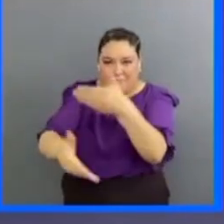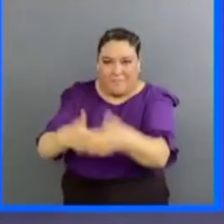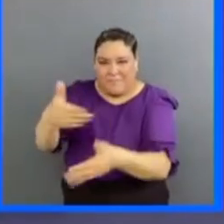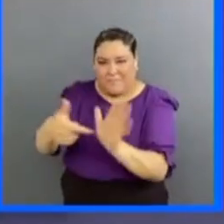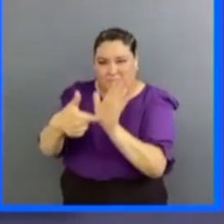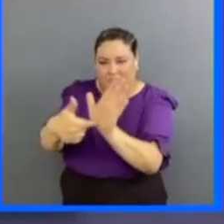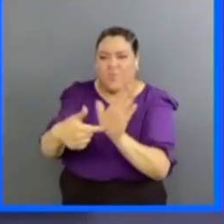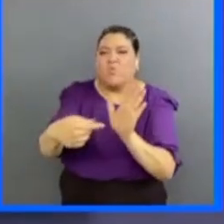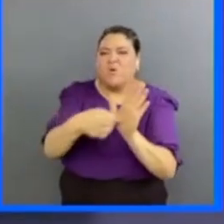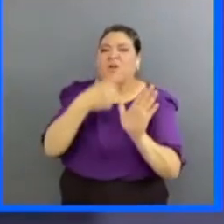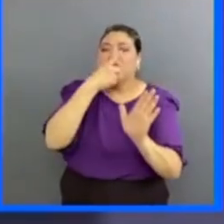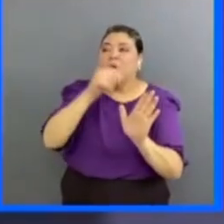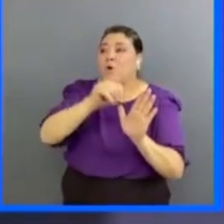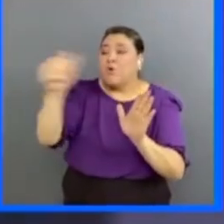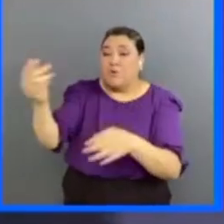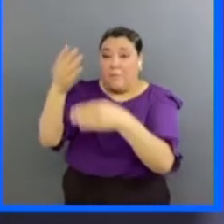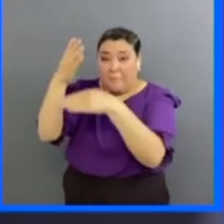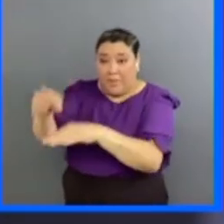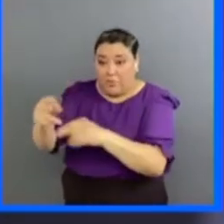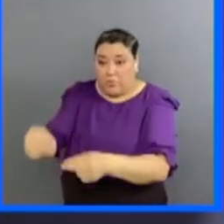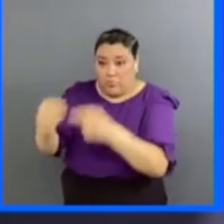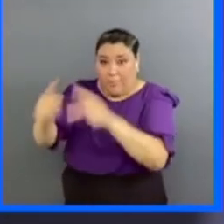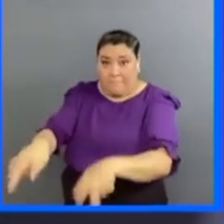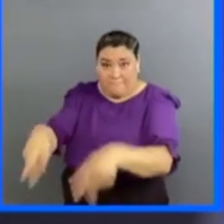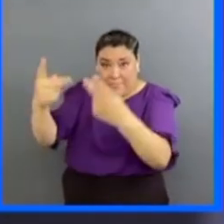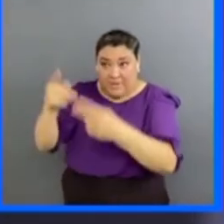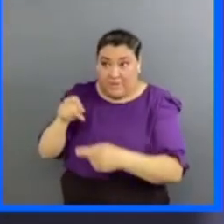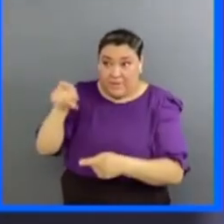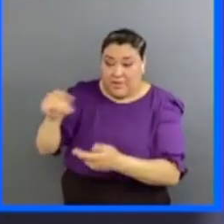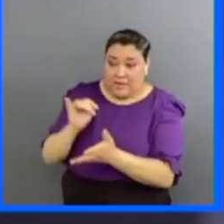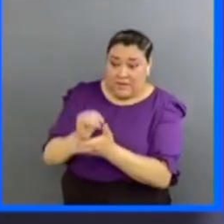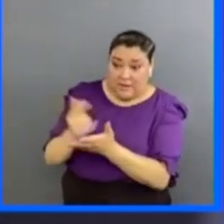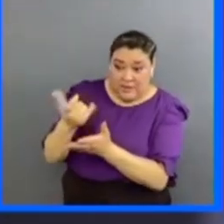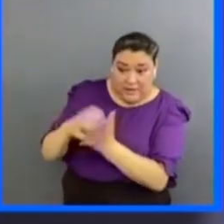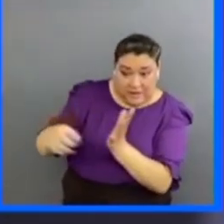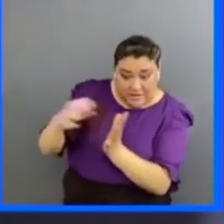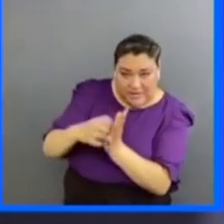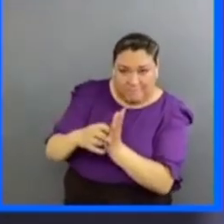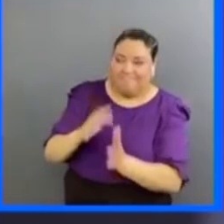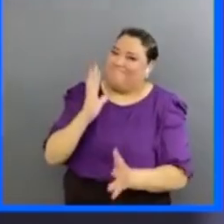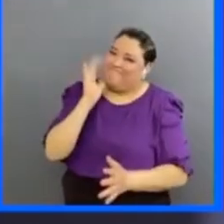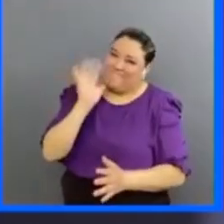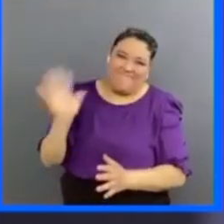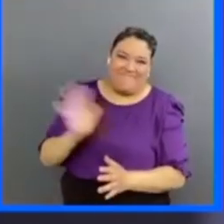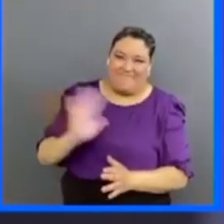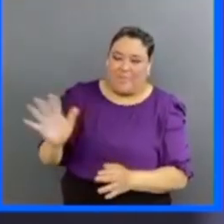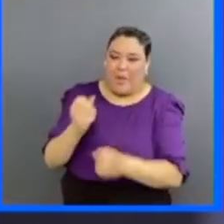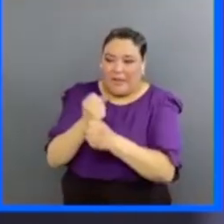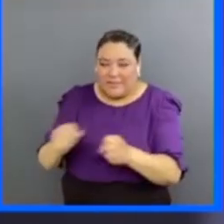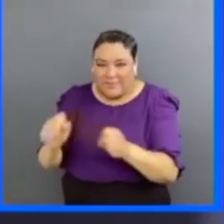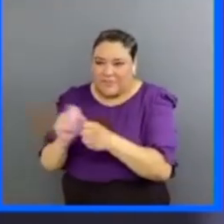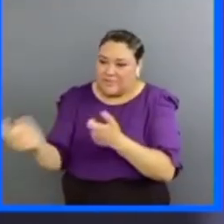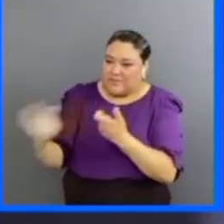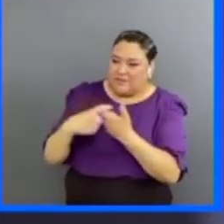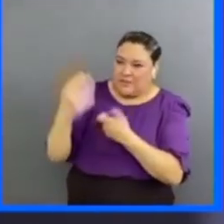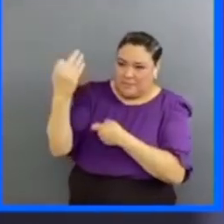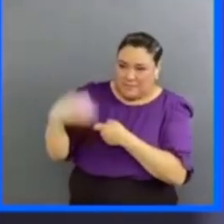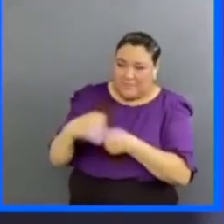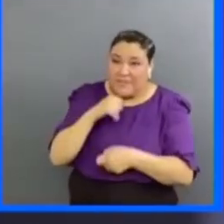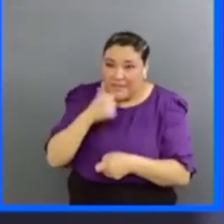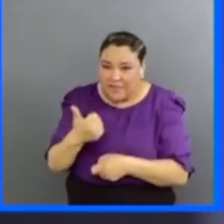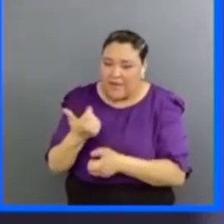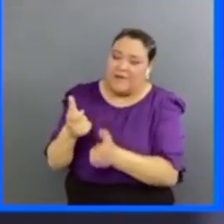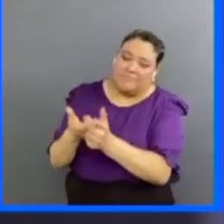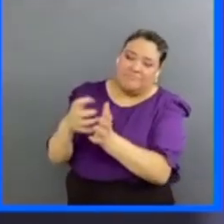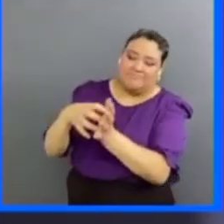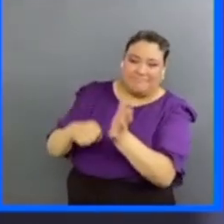entidades financieras y comerciales no podrán cobrar comisiones por servicios, seguros y membresías no autorizados previamente en